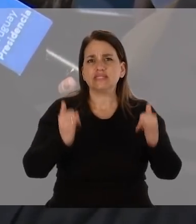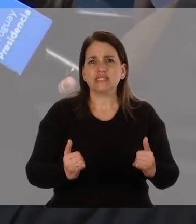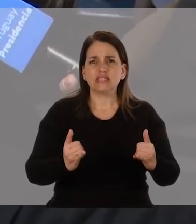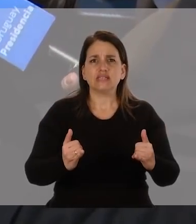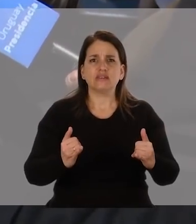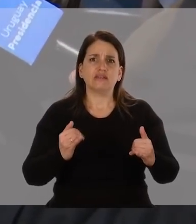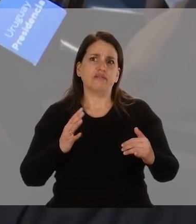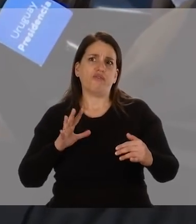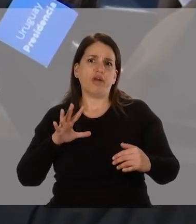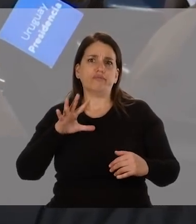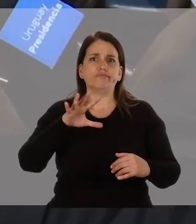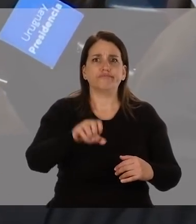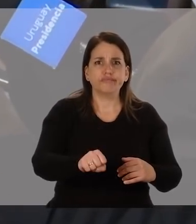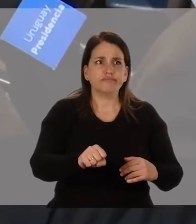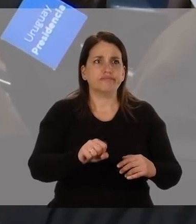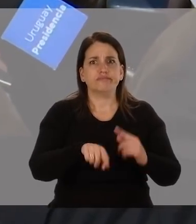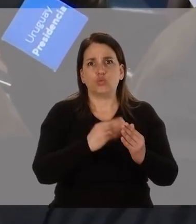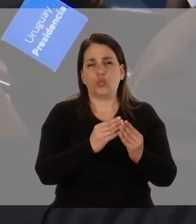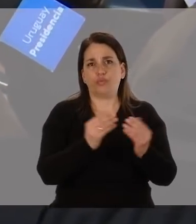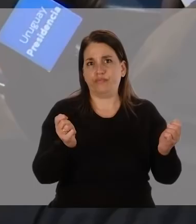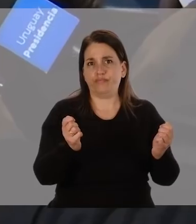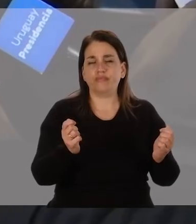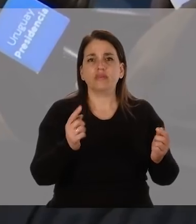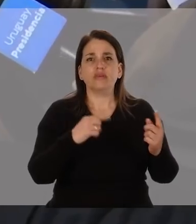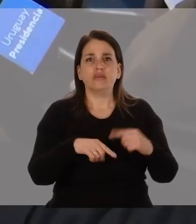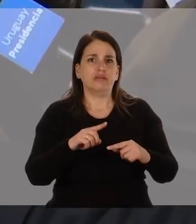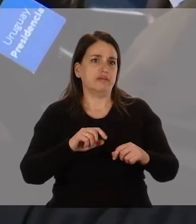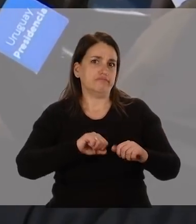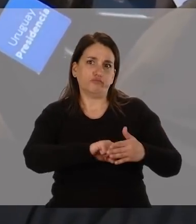justamente intervenidas y sueltas.